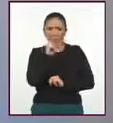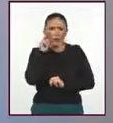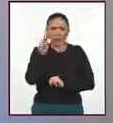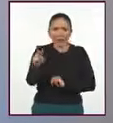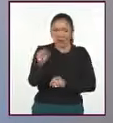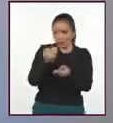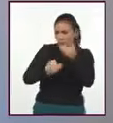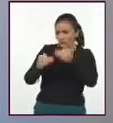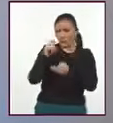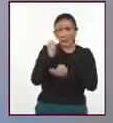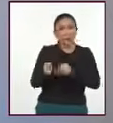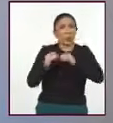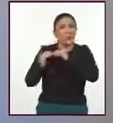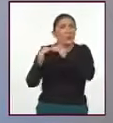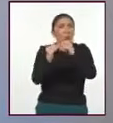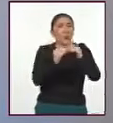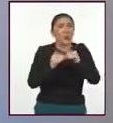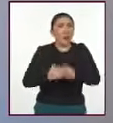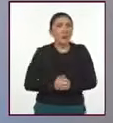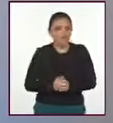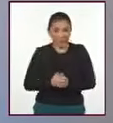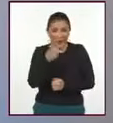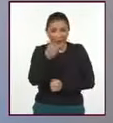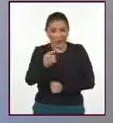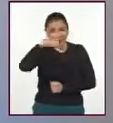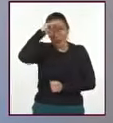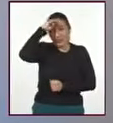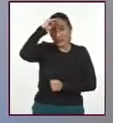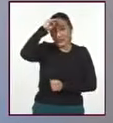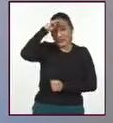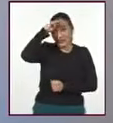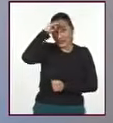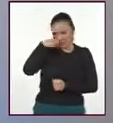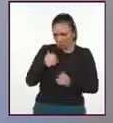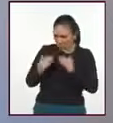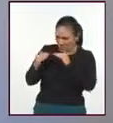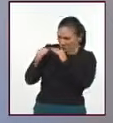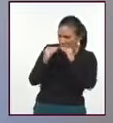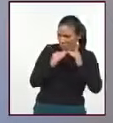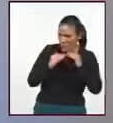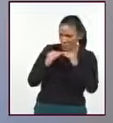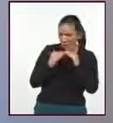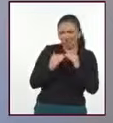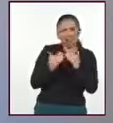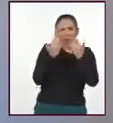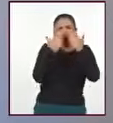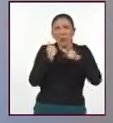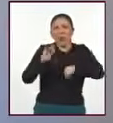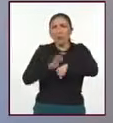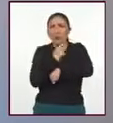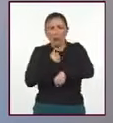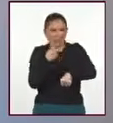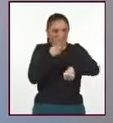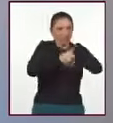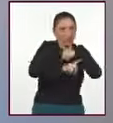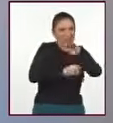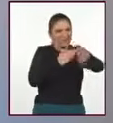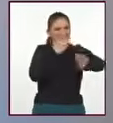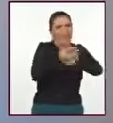iguales. Si nos mantenemos esa idea, pues realmente no habría por qué hacerle daño a otras personas, no habría por